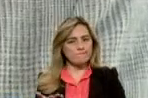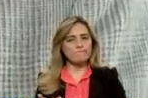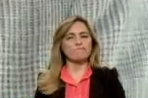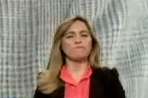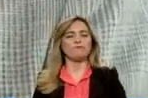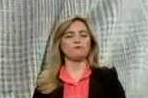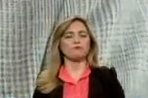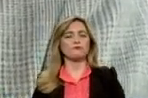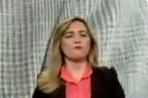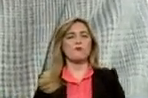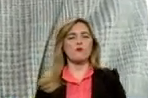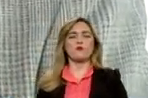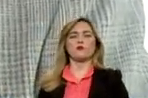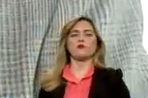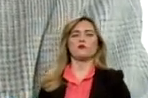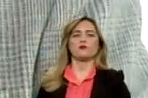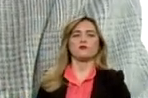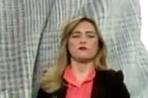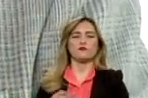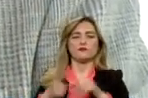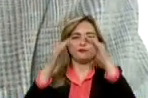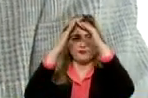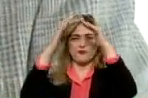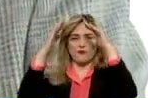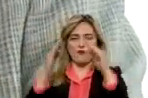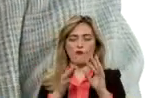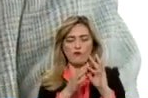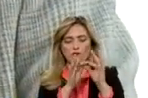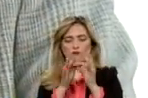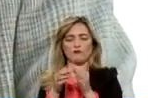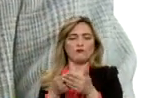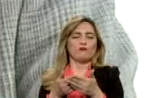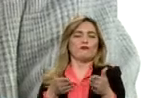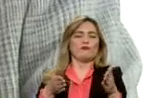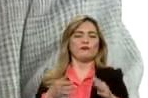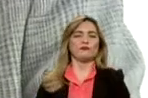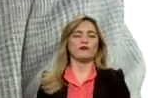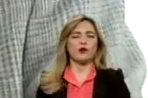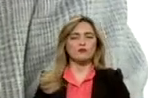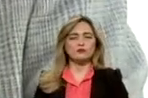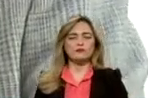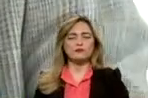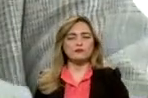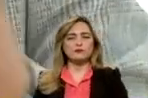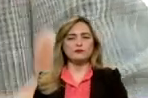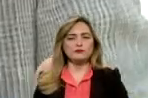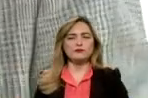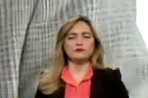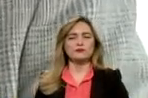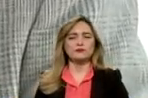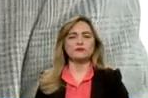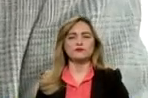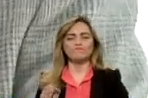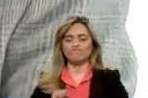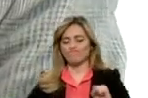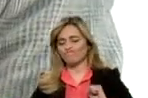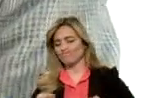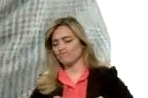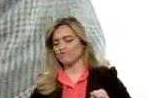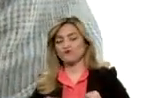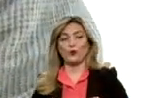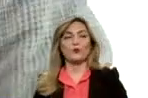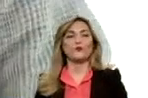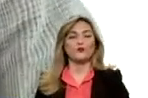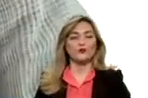la que hoy varias UPCs estamos rehabilitándonos, estamos sumando esfuerzos. Aquí